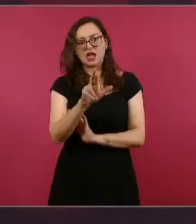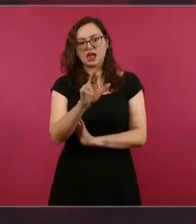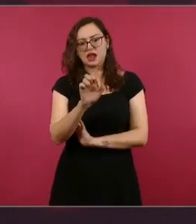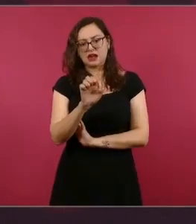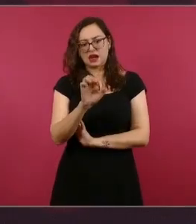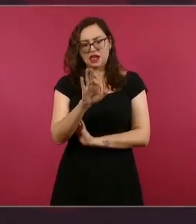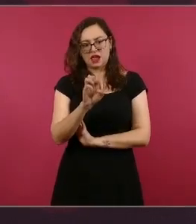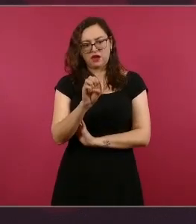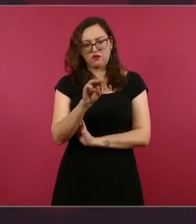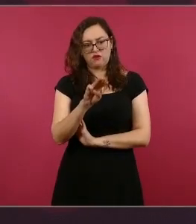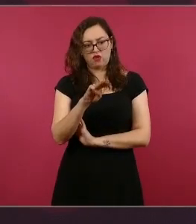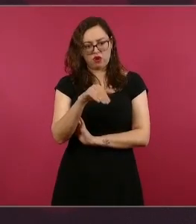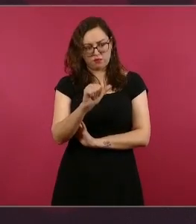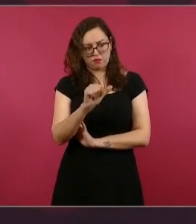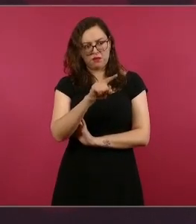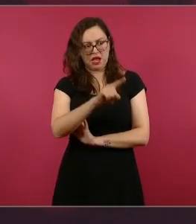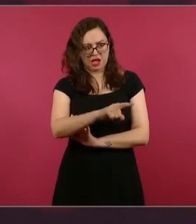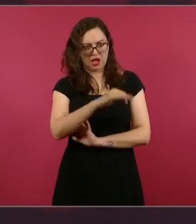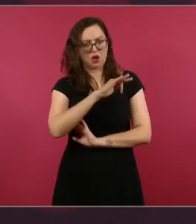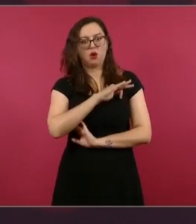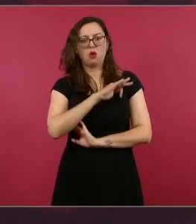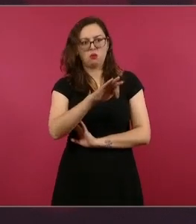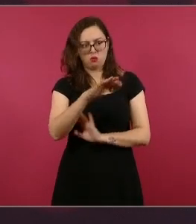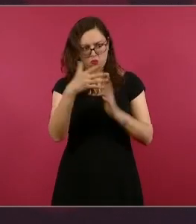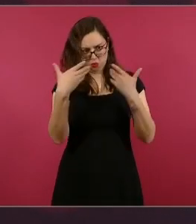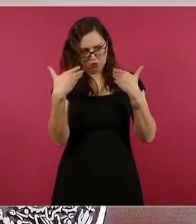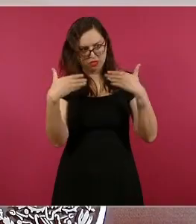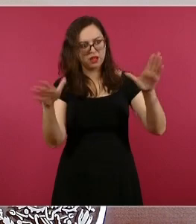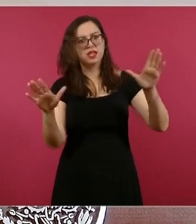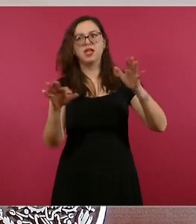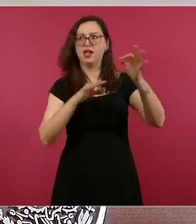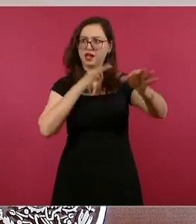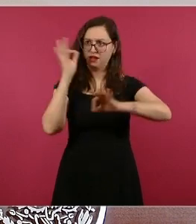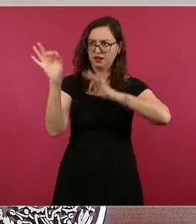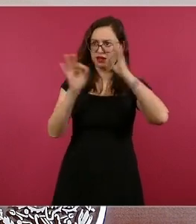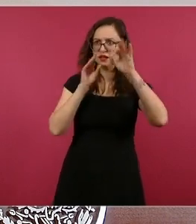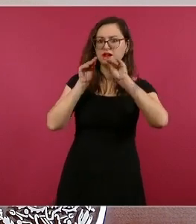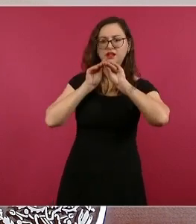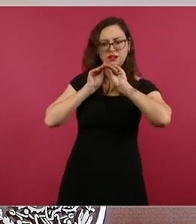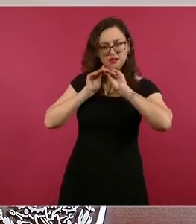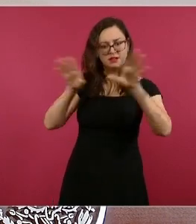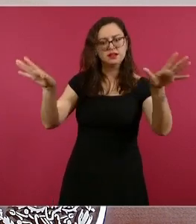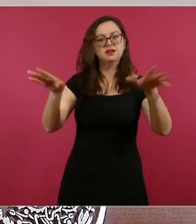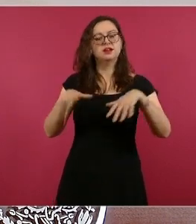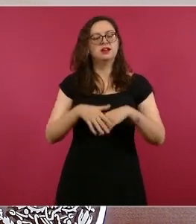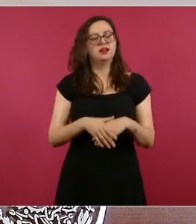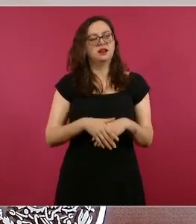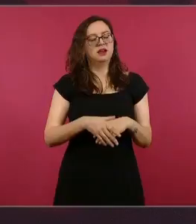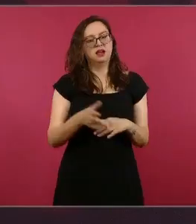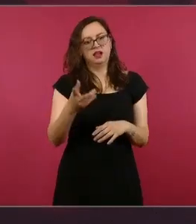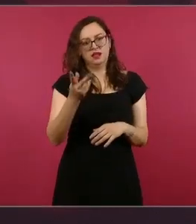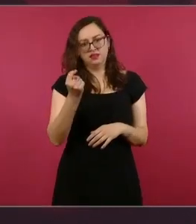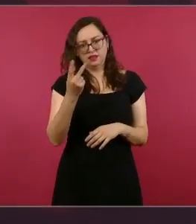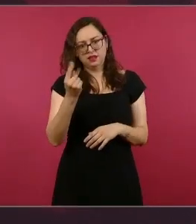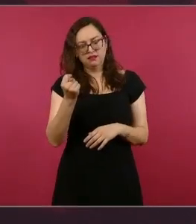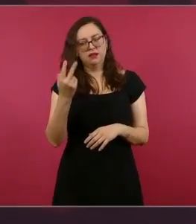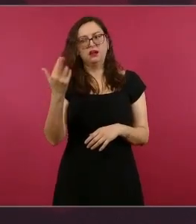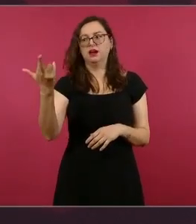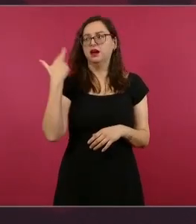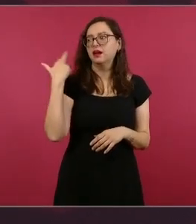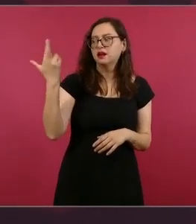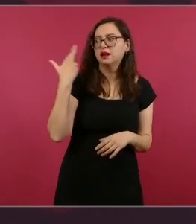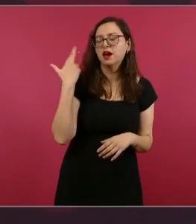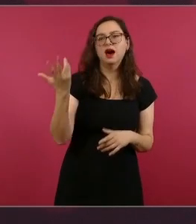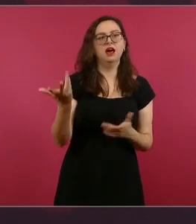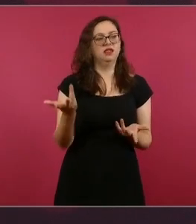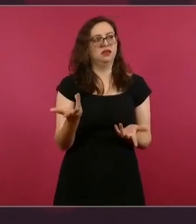los de los noticieros de Radio Fórmula o el Universal